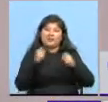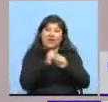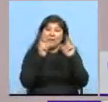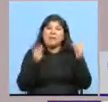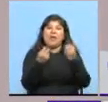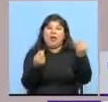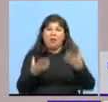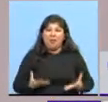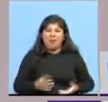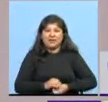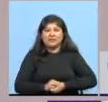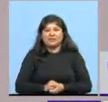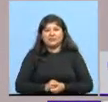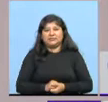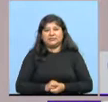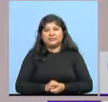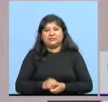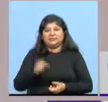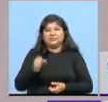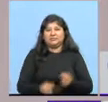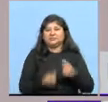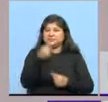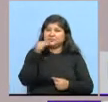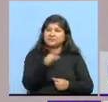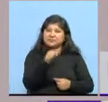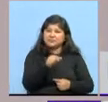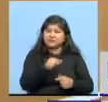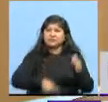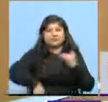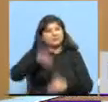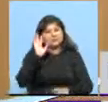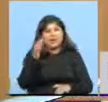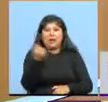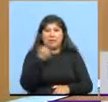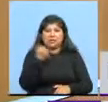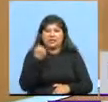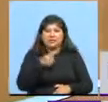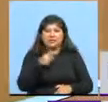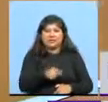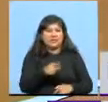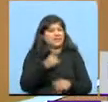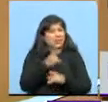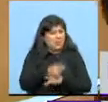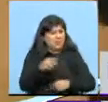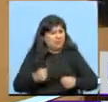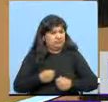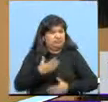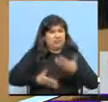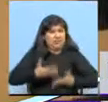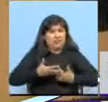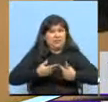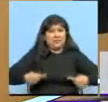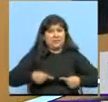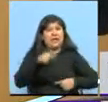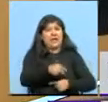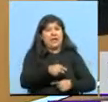sí, muy activo desde que se levanta hasta que se va a dormir. Y siempre con el tema del celular, firmando, filmación,